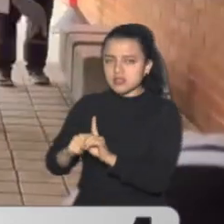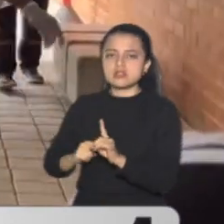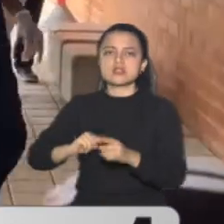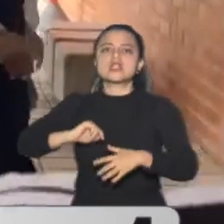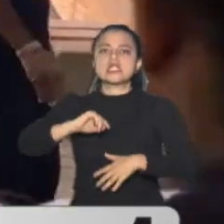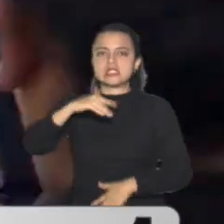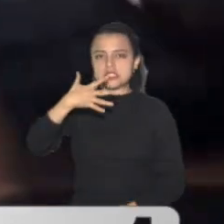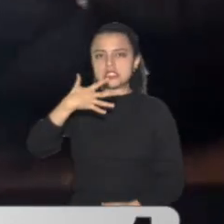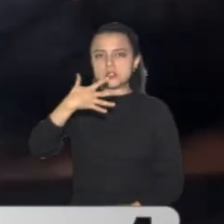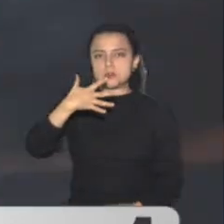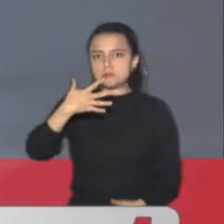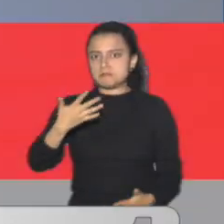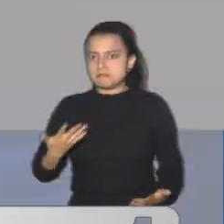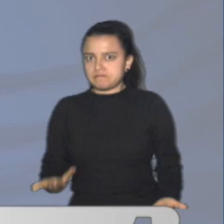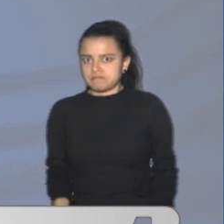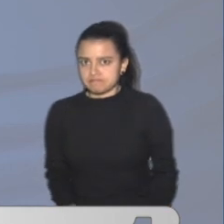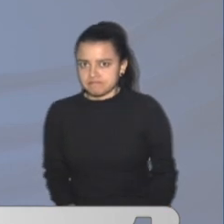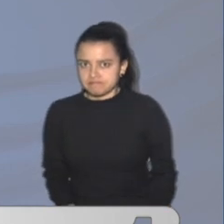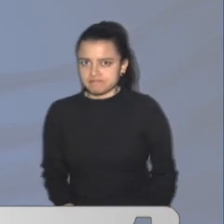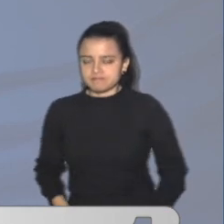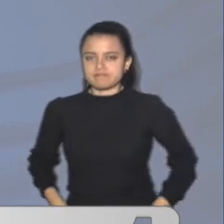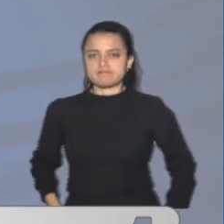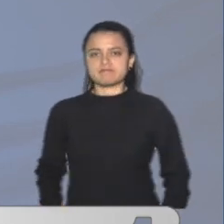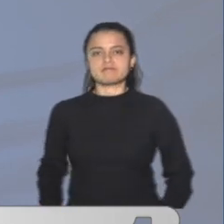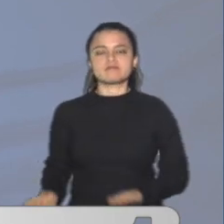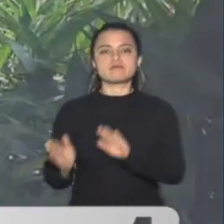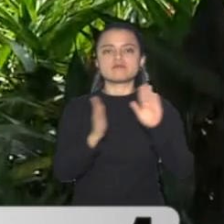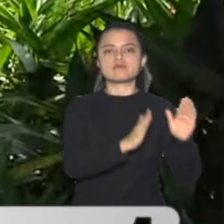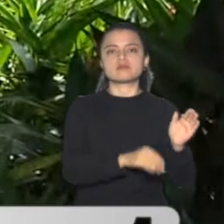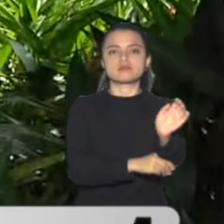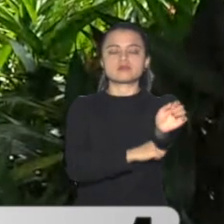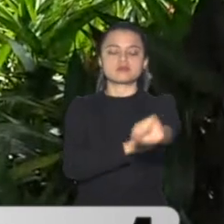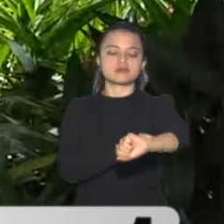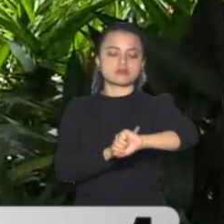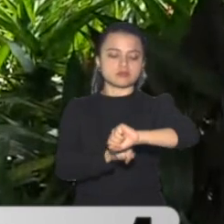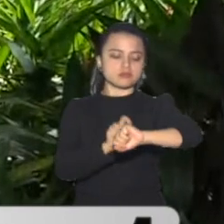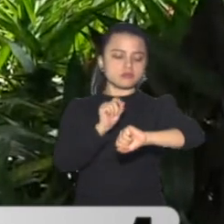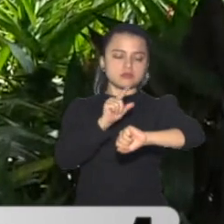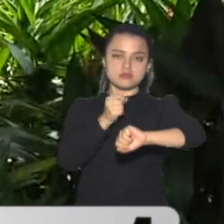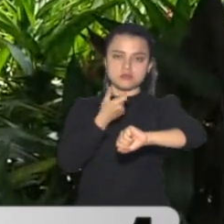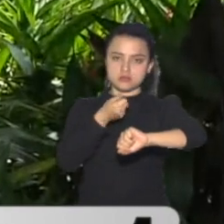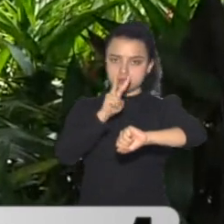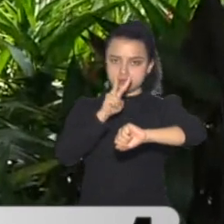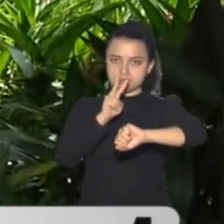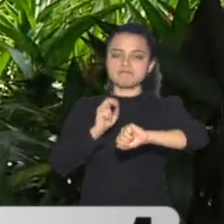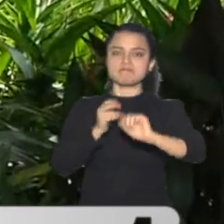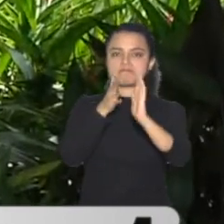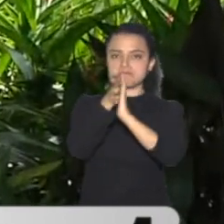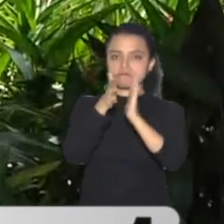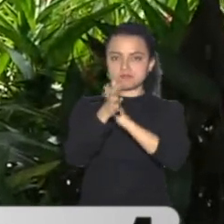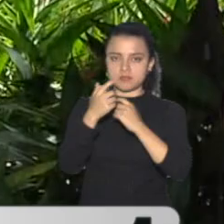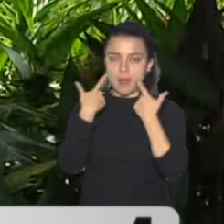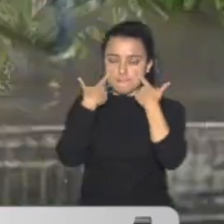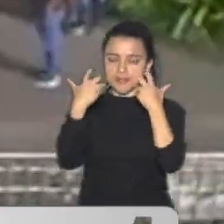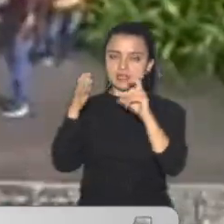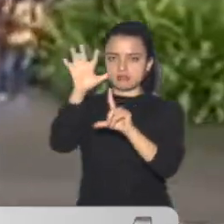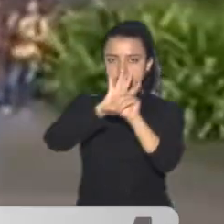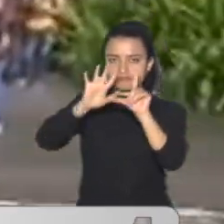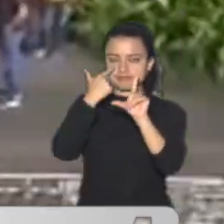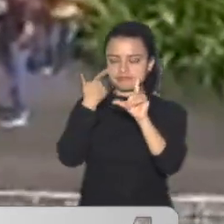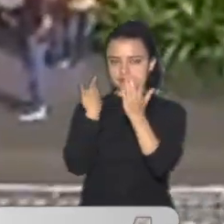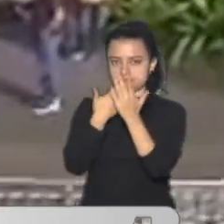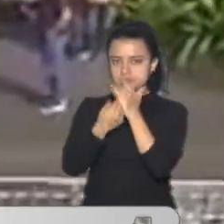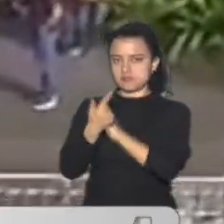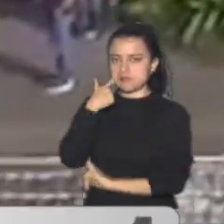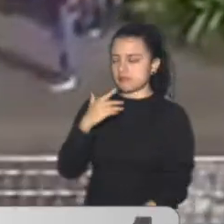antioquia y en más noticias a las once y doce de la mañana también quedó registrado en vídeo una fuerte agresión una golpiza en un caso